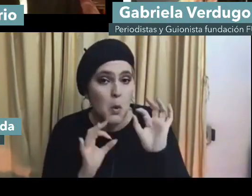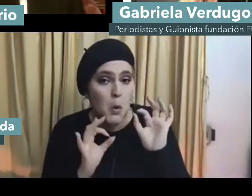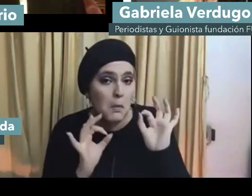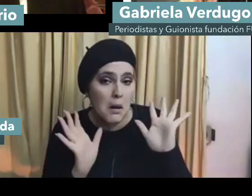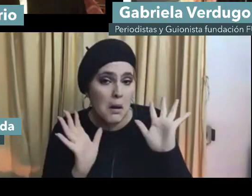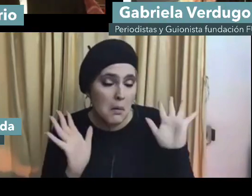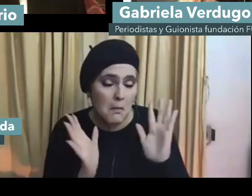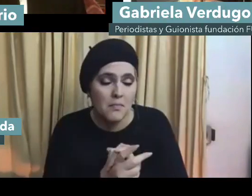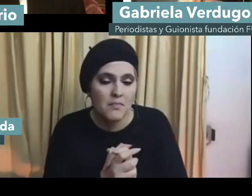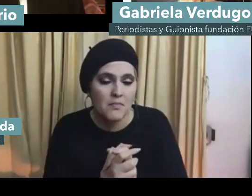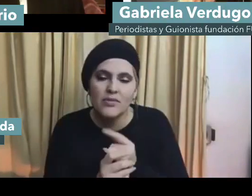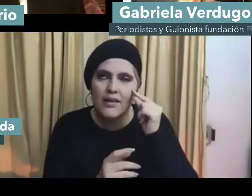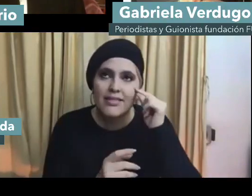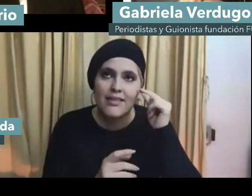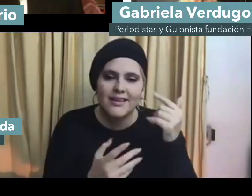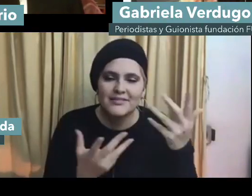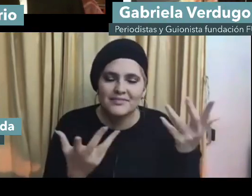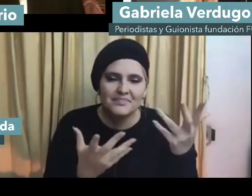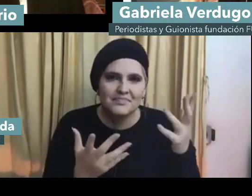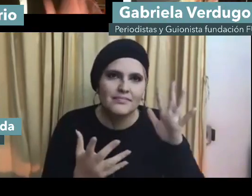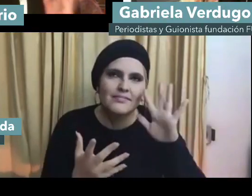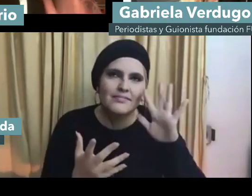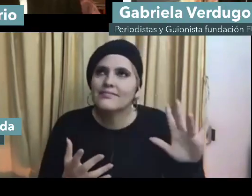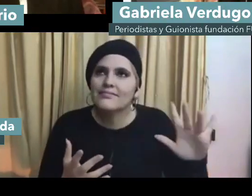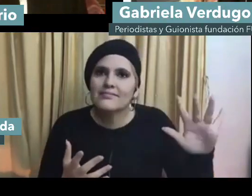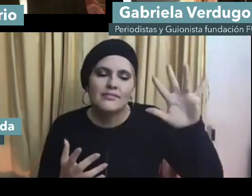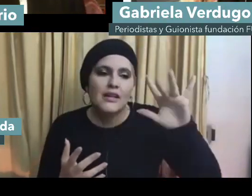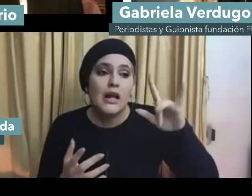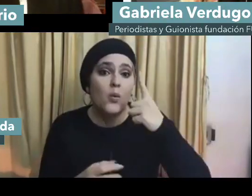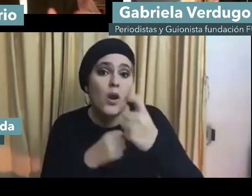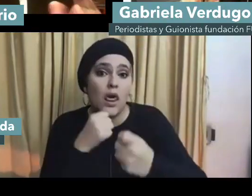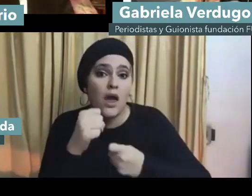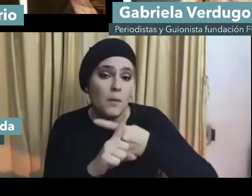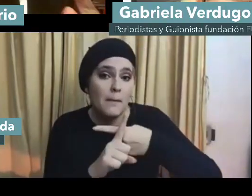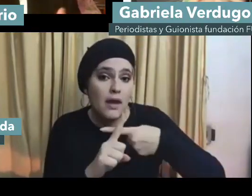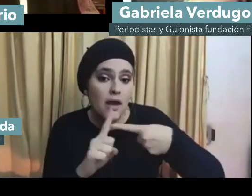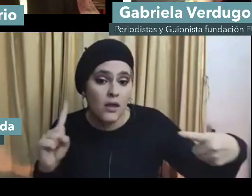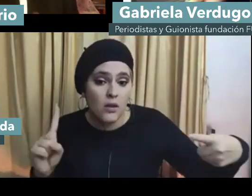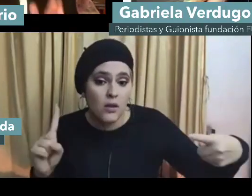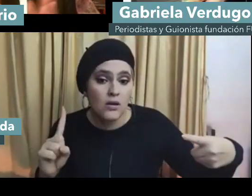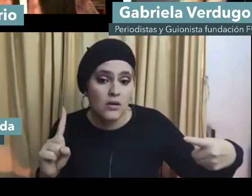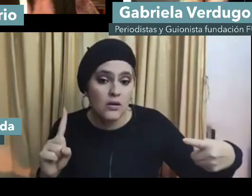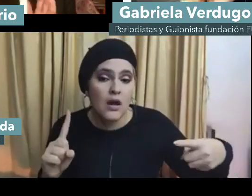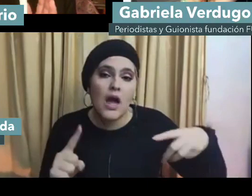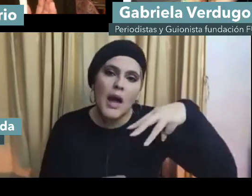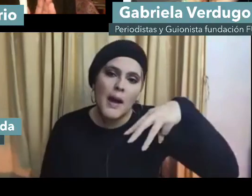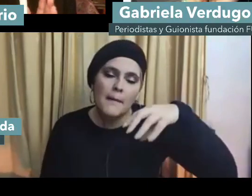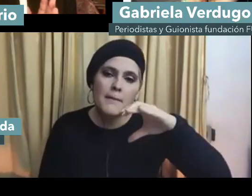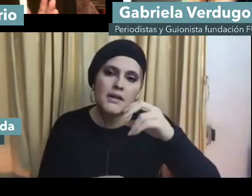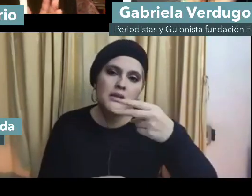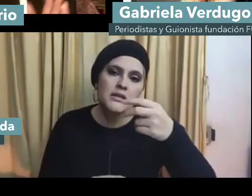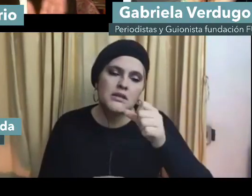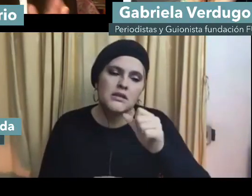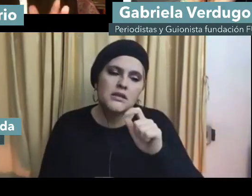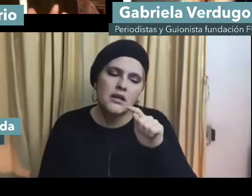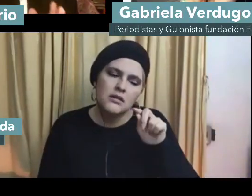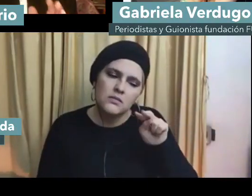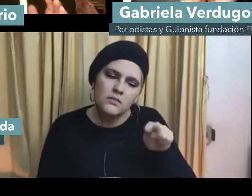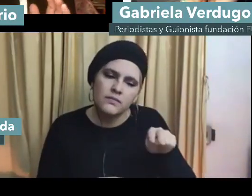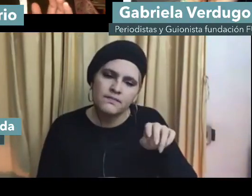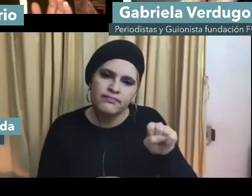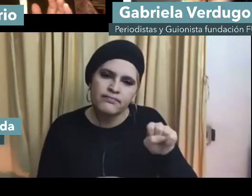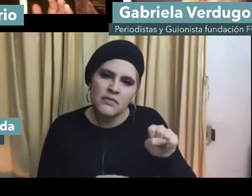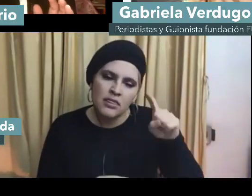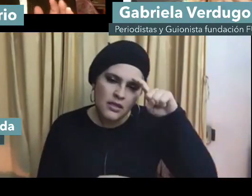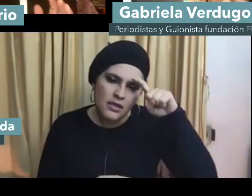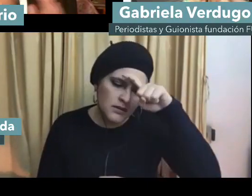año y medio, MChat, pesquiso de dificultades, estimulación temprana, o